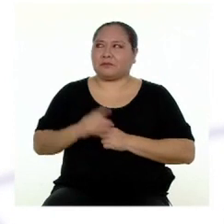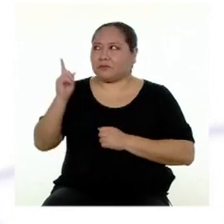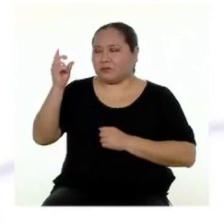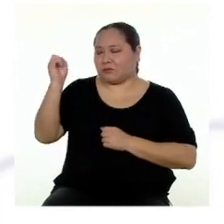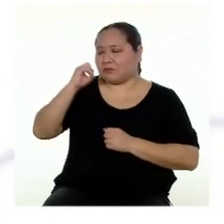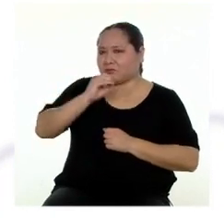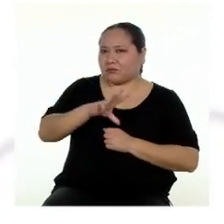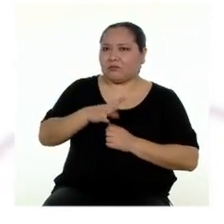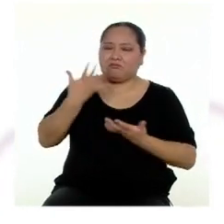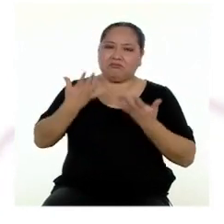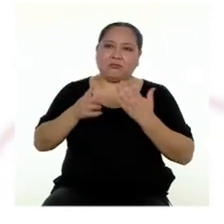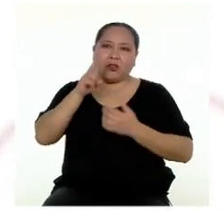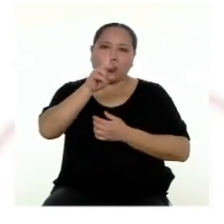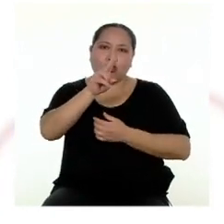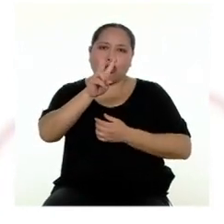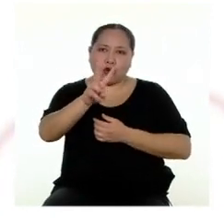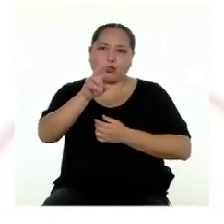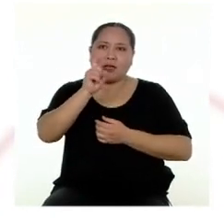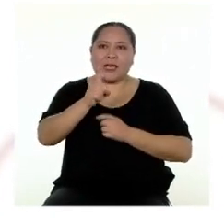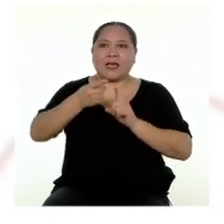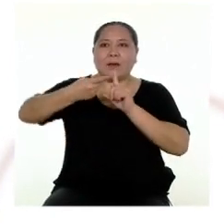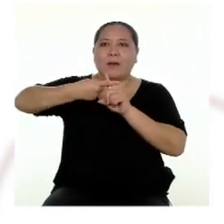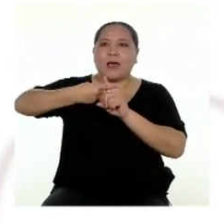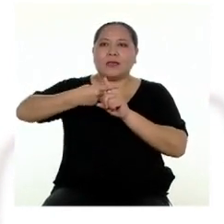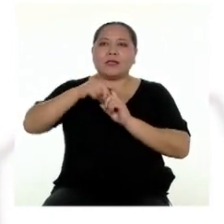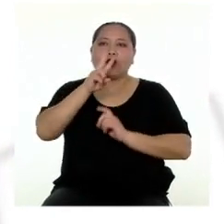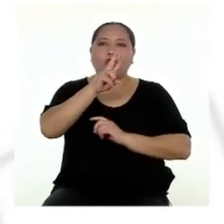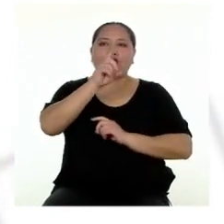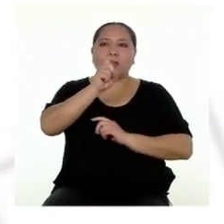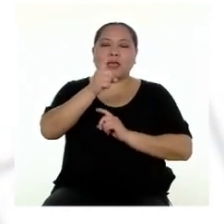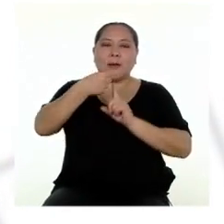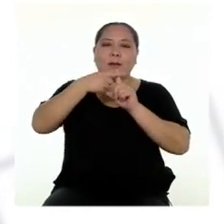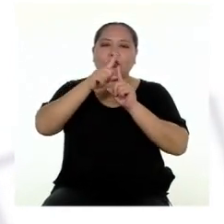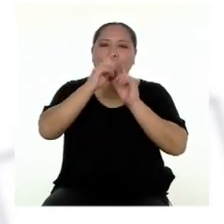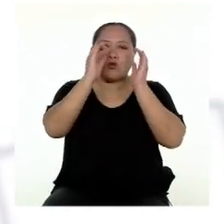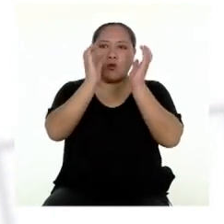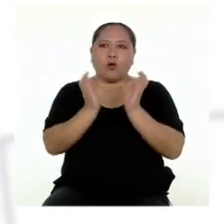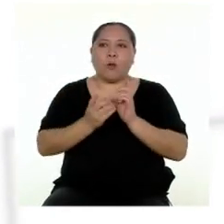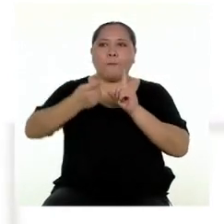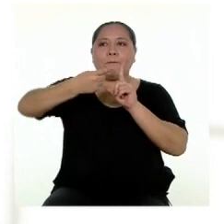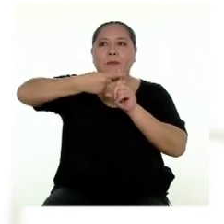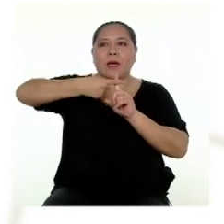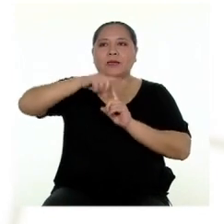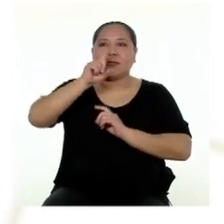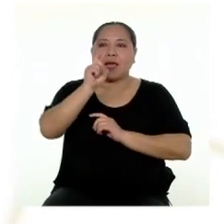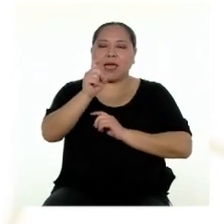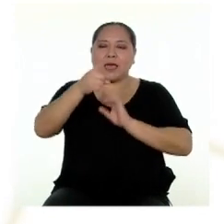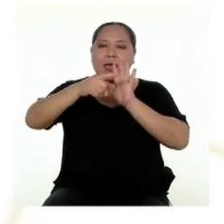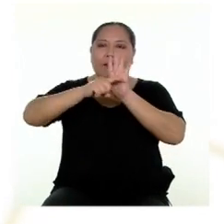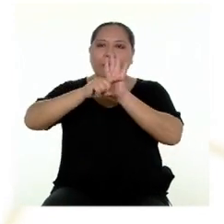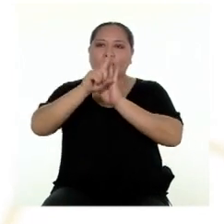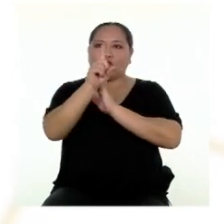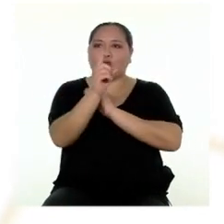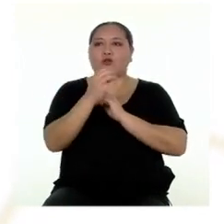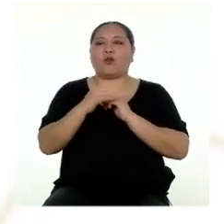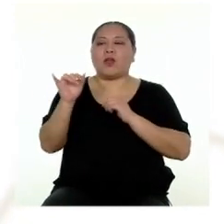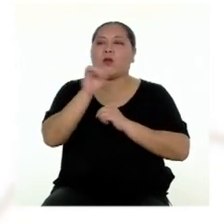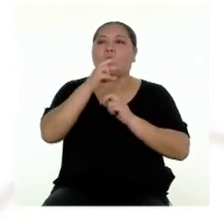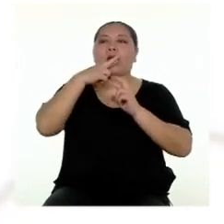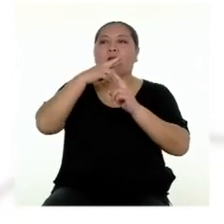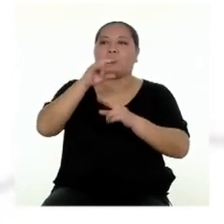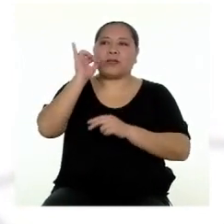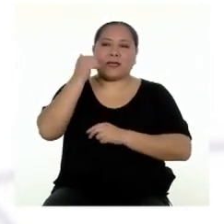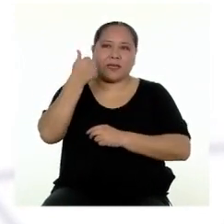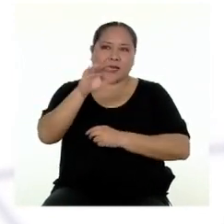lo que dice, podría ser 2x sumado a 2x más 1, sumado a x menos 1. Es igual a 15.